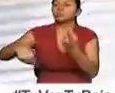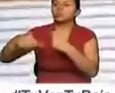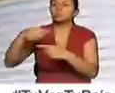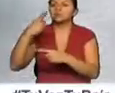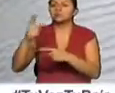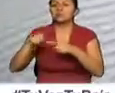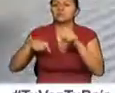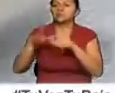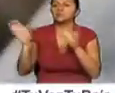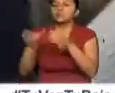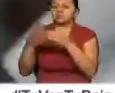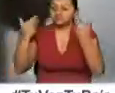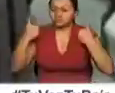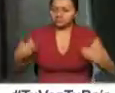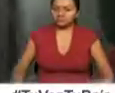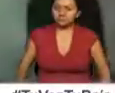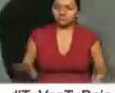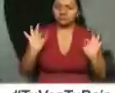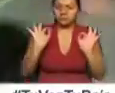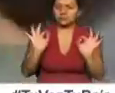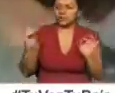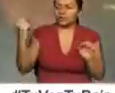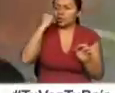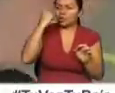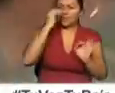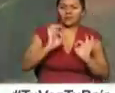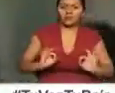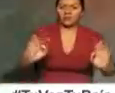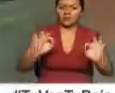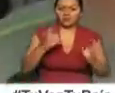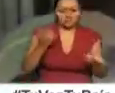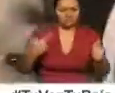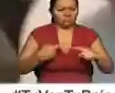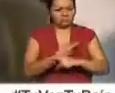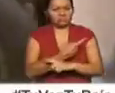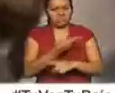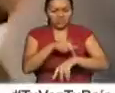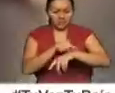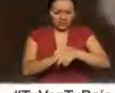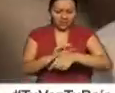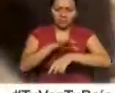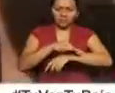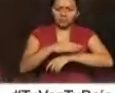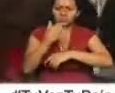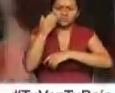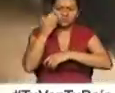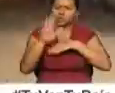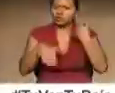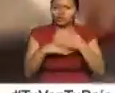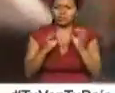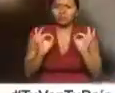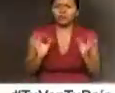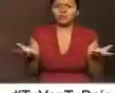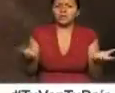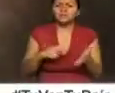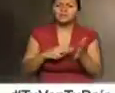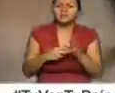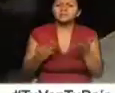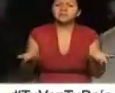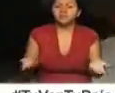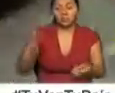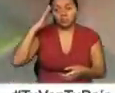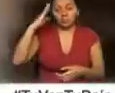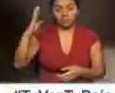sus integridades físicas y psicológicas inalteradas, así como también portando sus relojes móviles y billeteras. La policía intenta